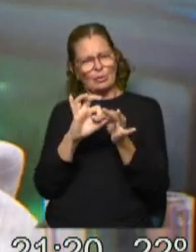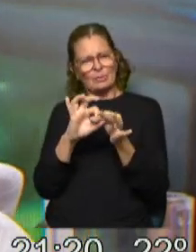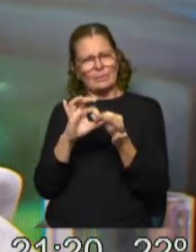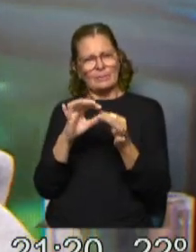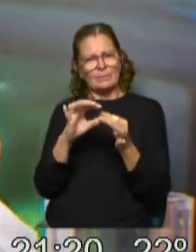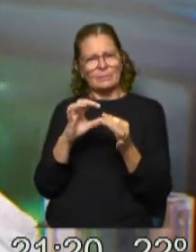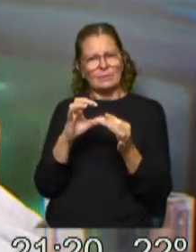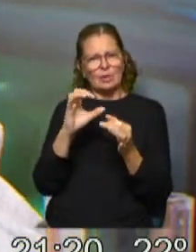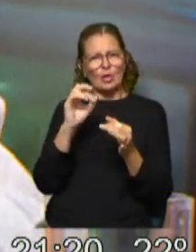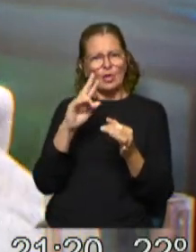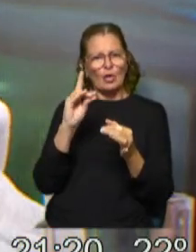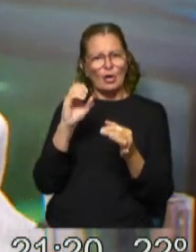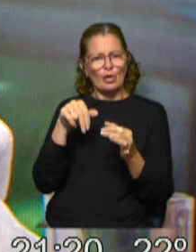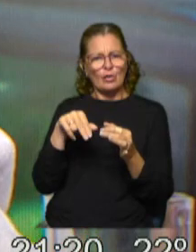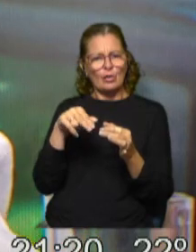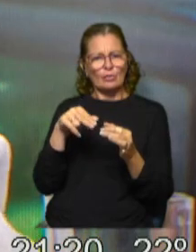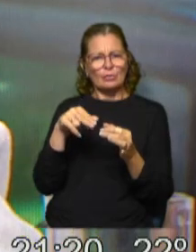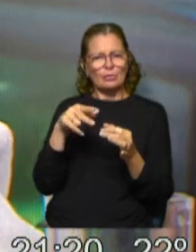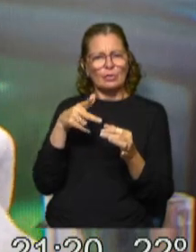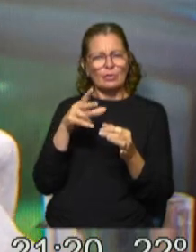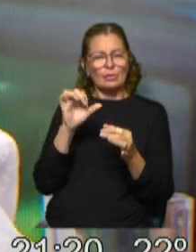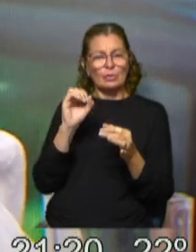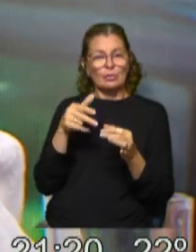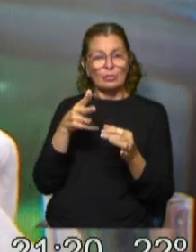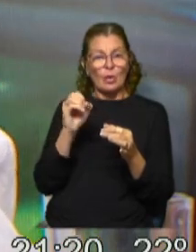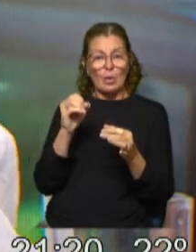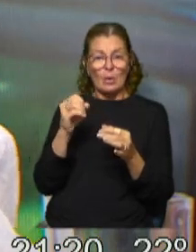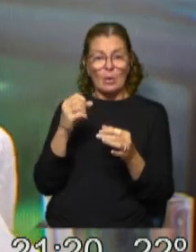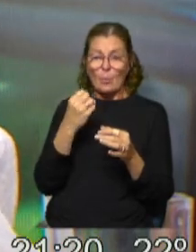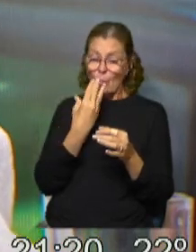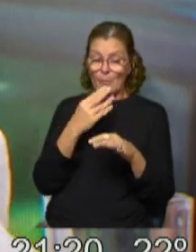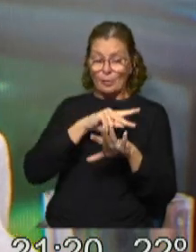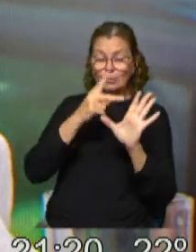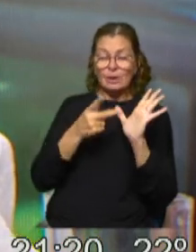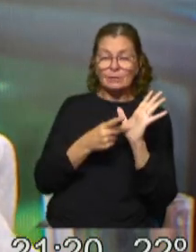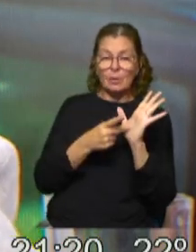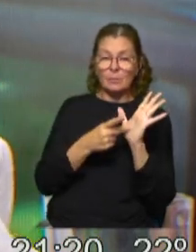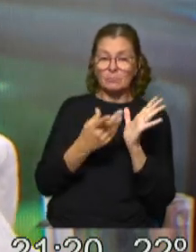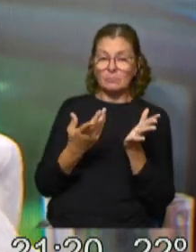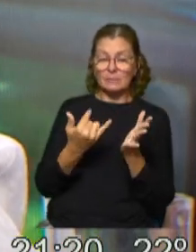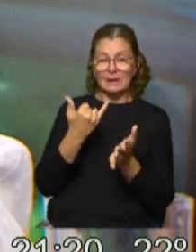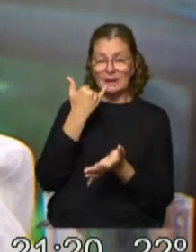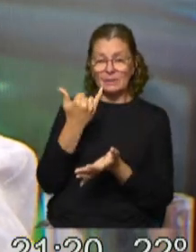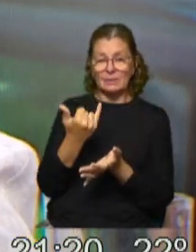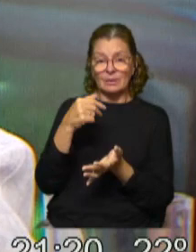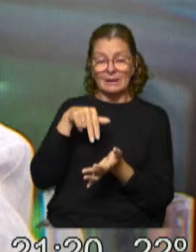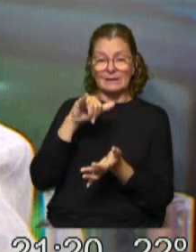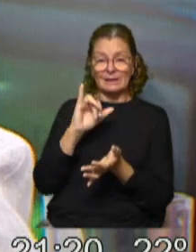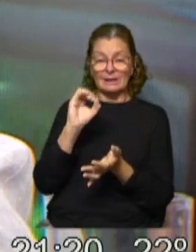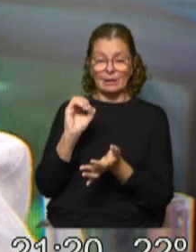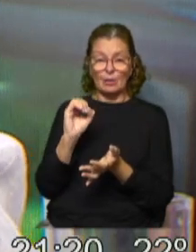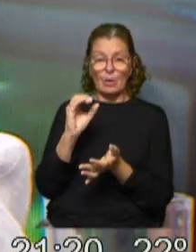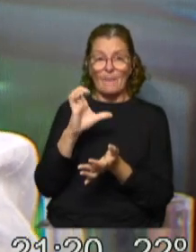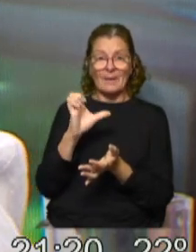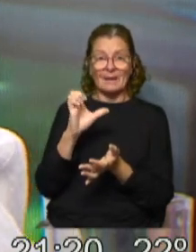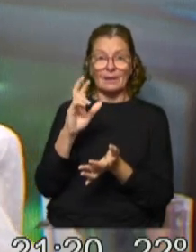Cordón Sojo es muy visual, podría ser un buen proyecto para una novela gráfica. Así que llamé a Nico Peruso, que también es